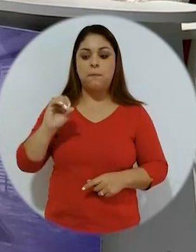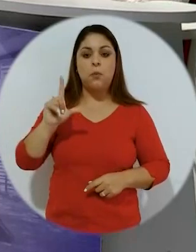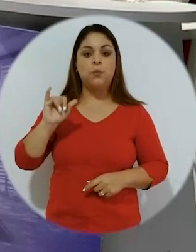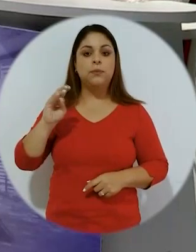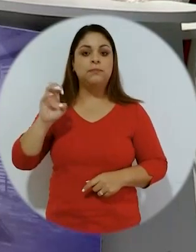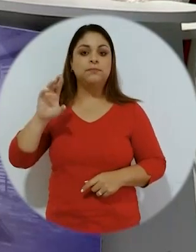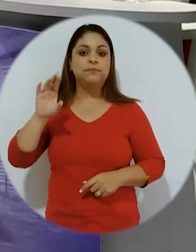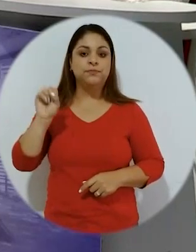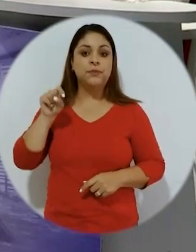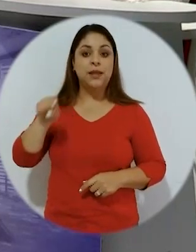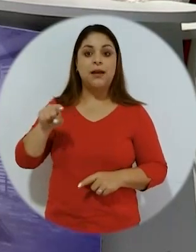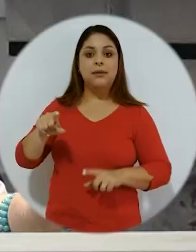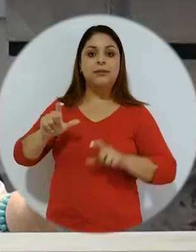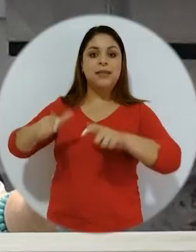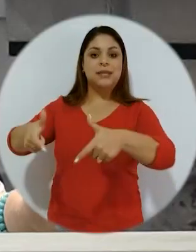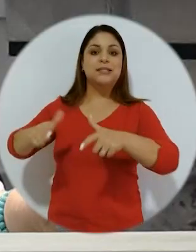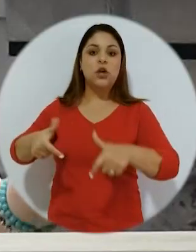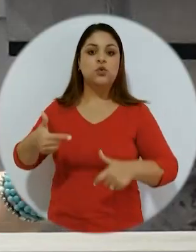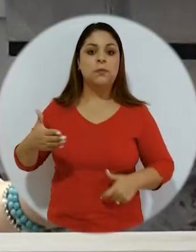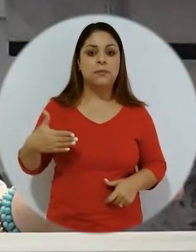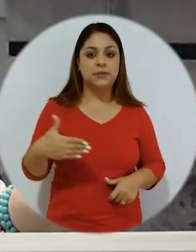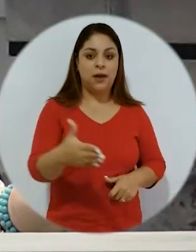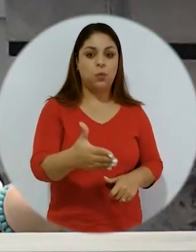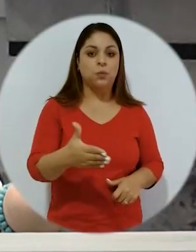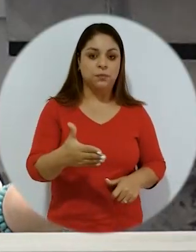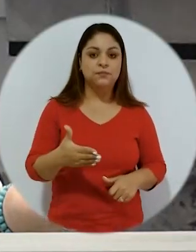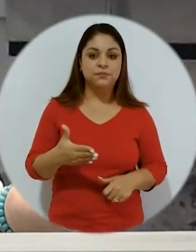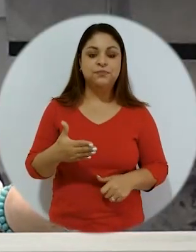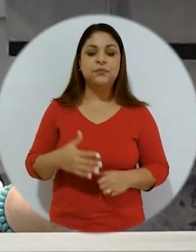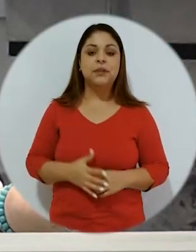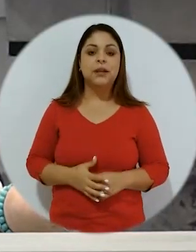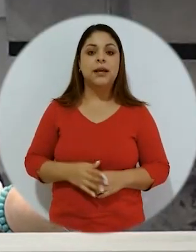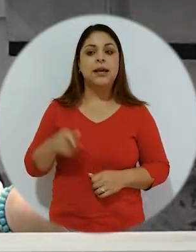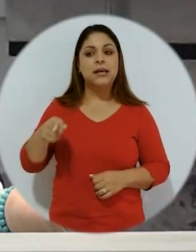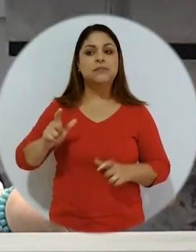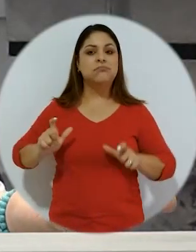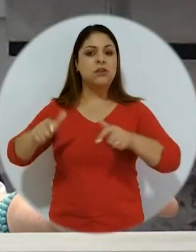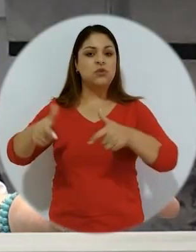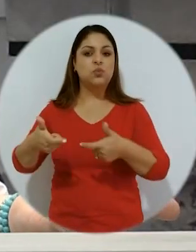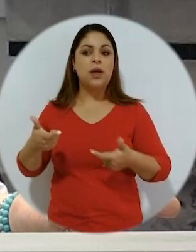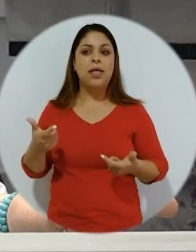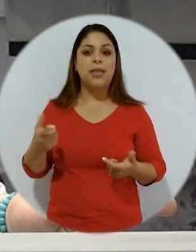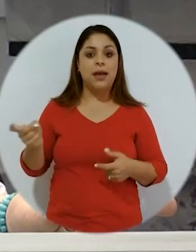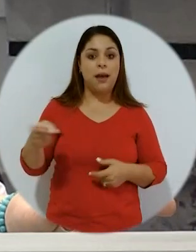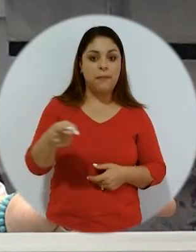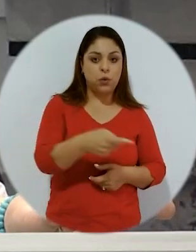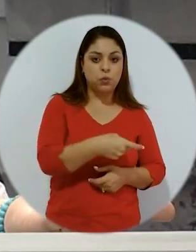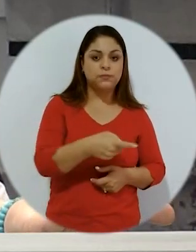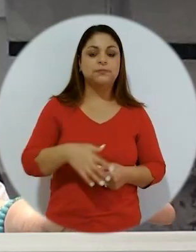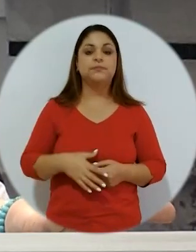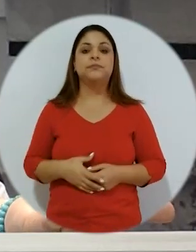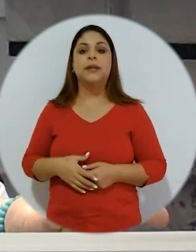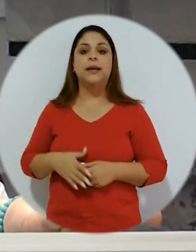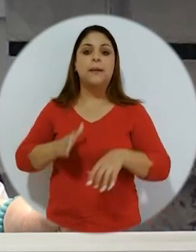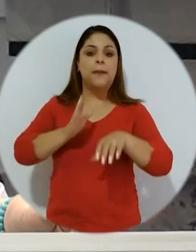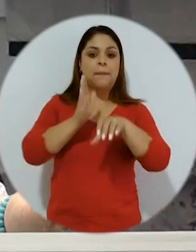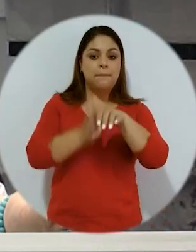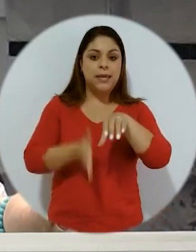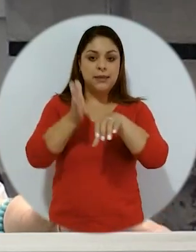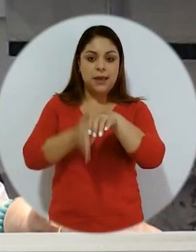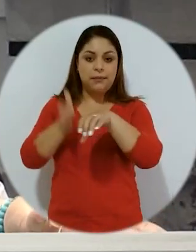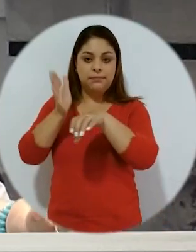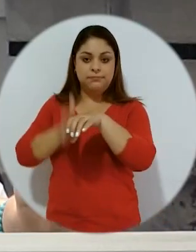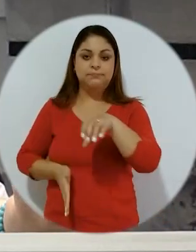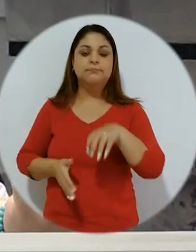que ellos trabajan con desechos de pescado, del procesamiento del pescado, trabajan con desechos de camarón, trabajan